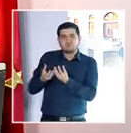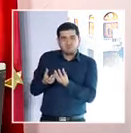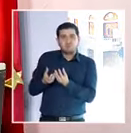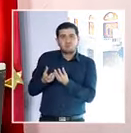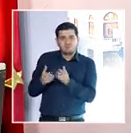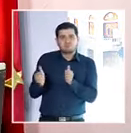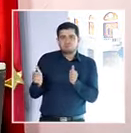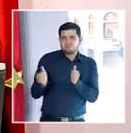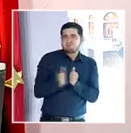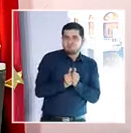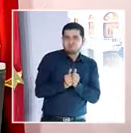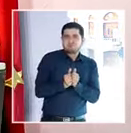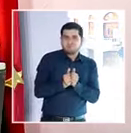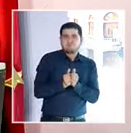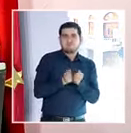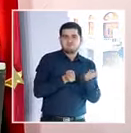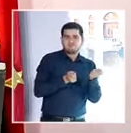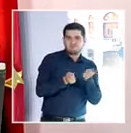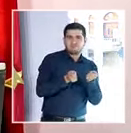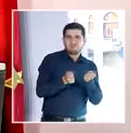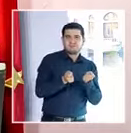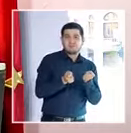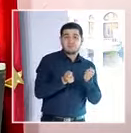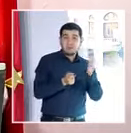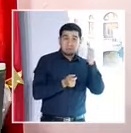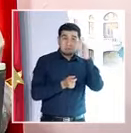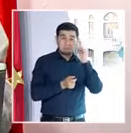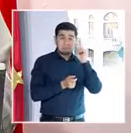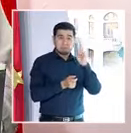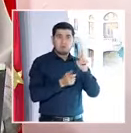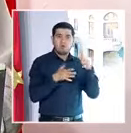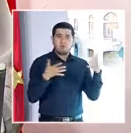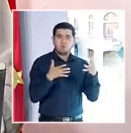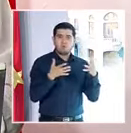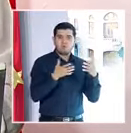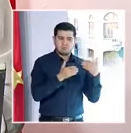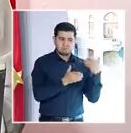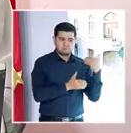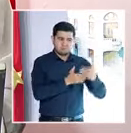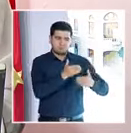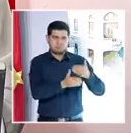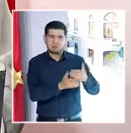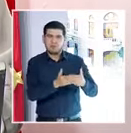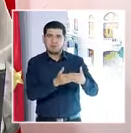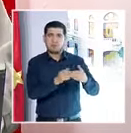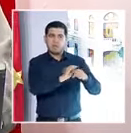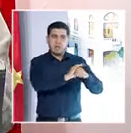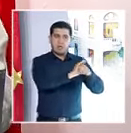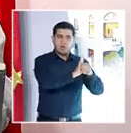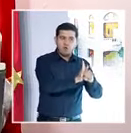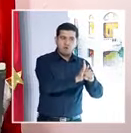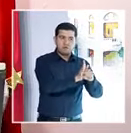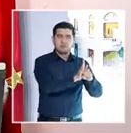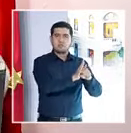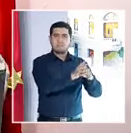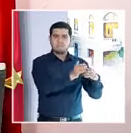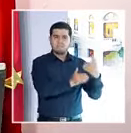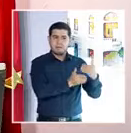video que compartimos cómo logramos avanzar con capacidades para abordar la pandemia del